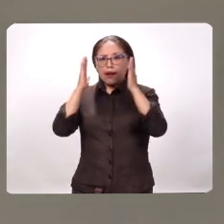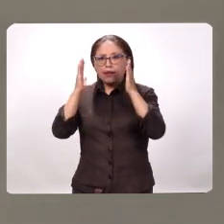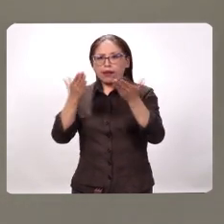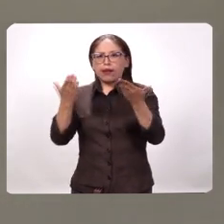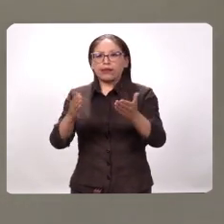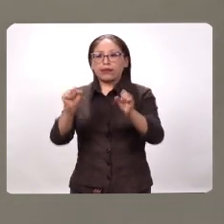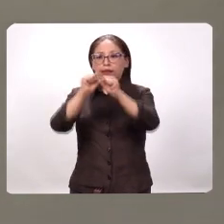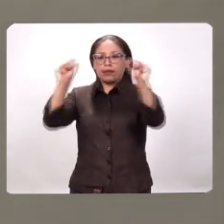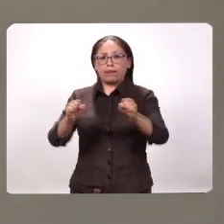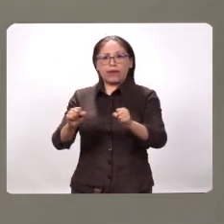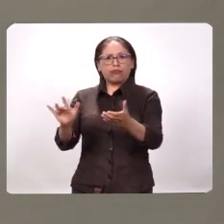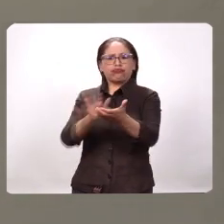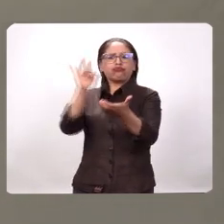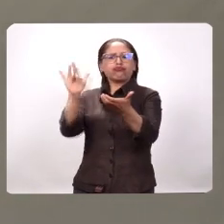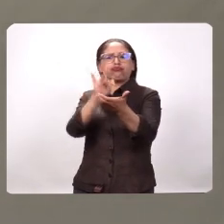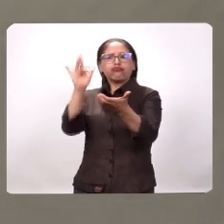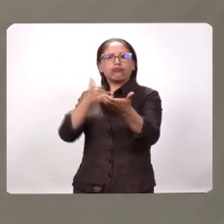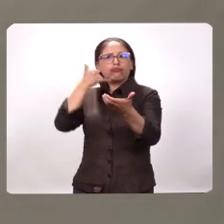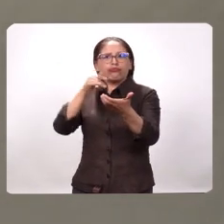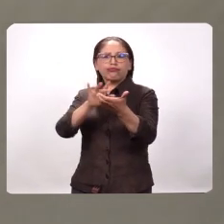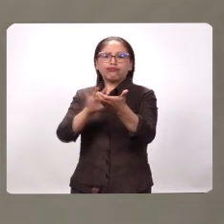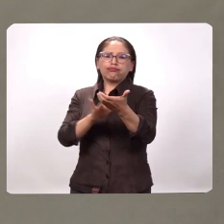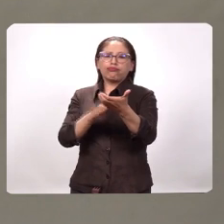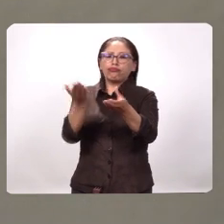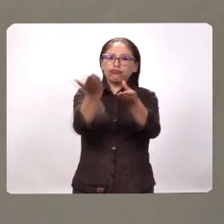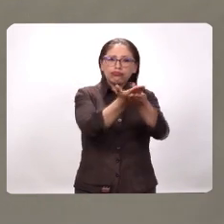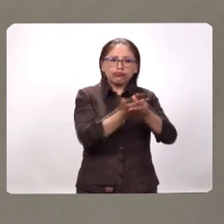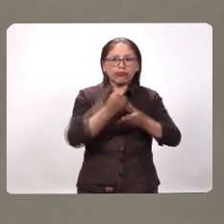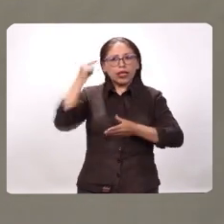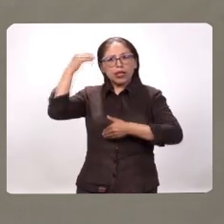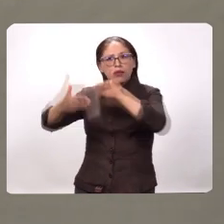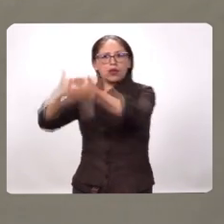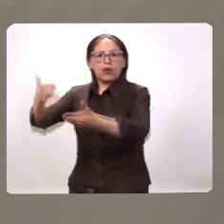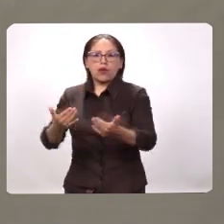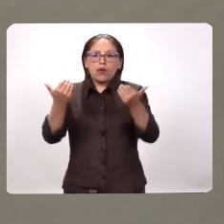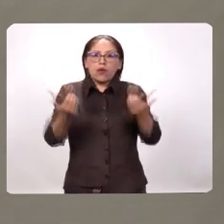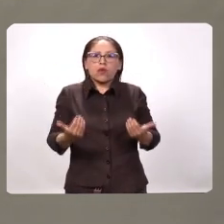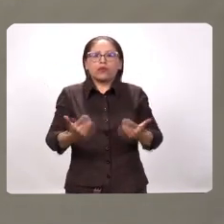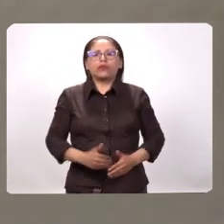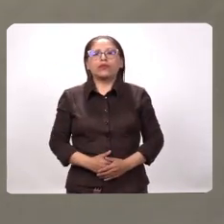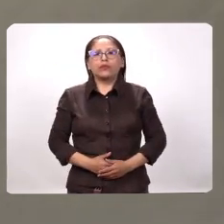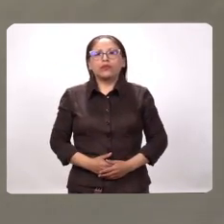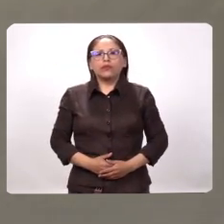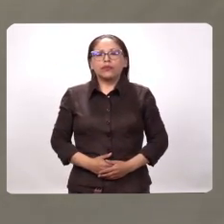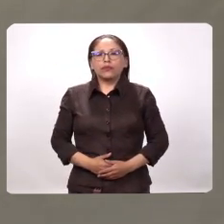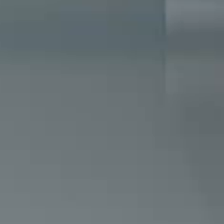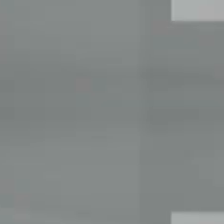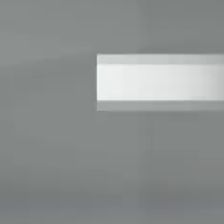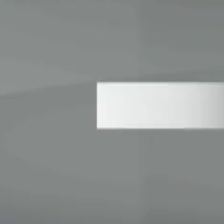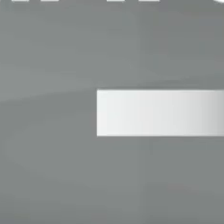ello implementaremos un sistema digital que facilite los trámites con la tecnología actual